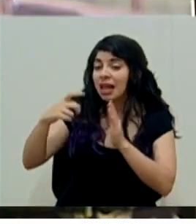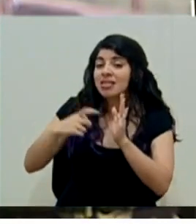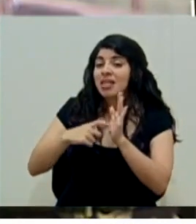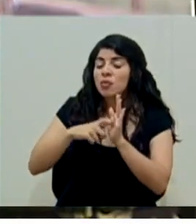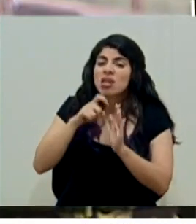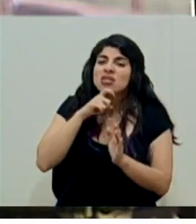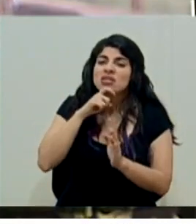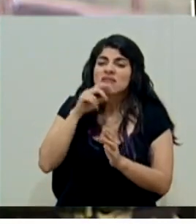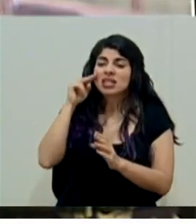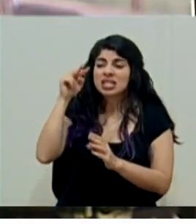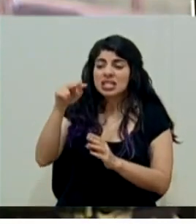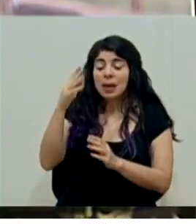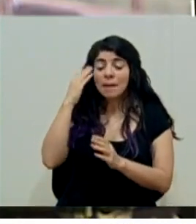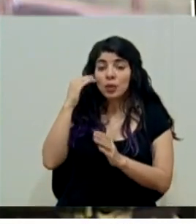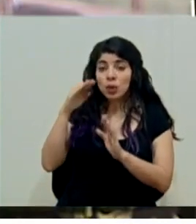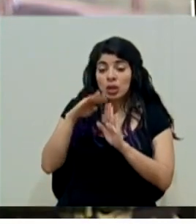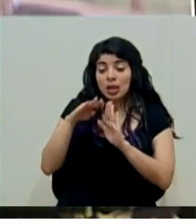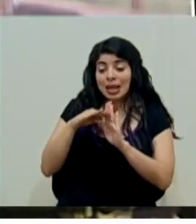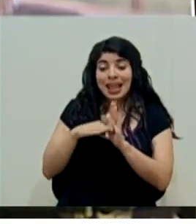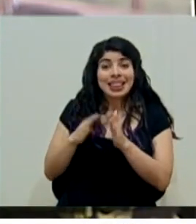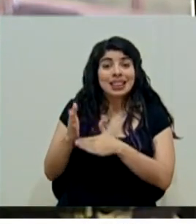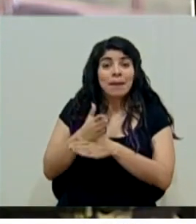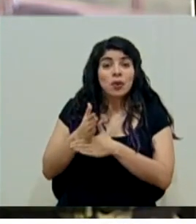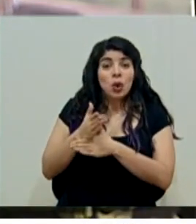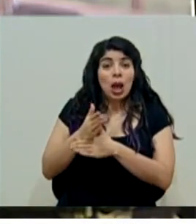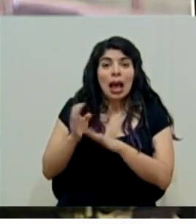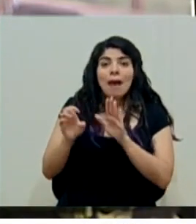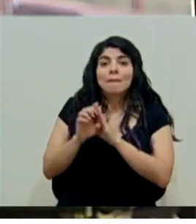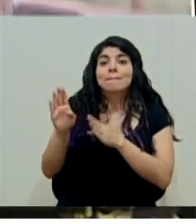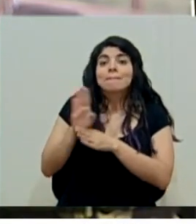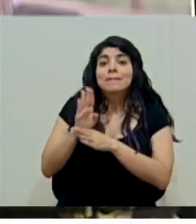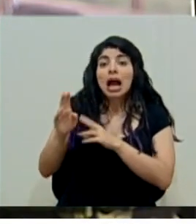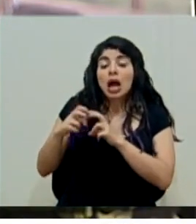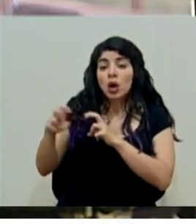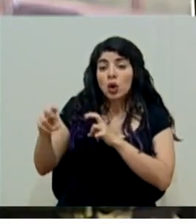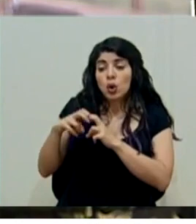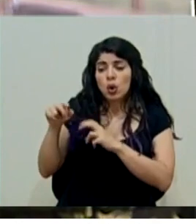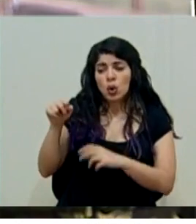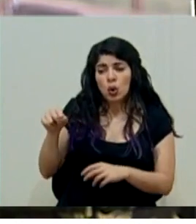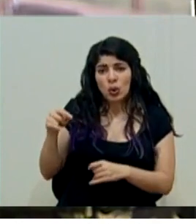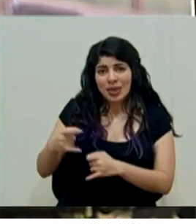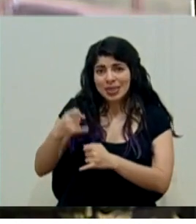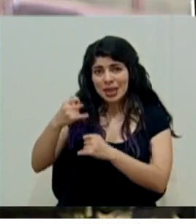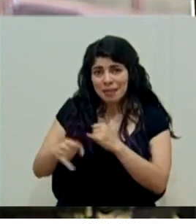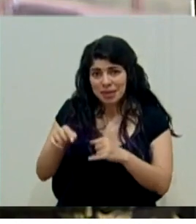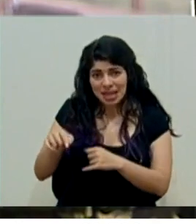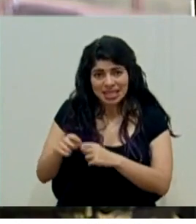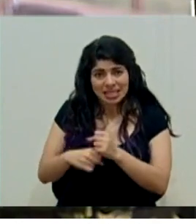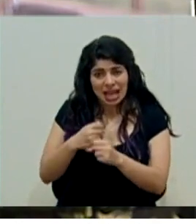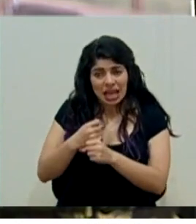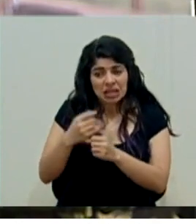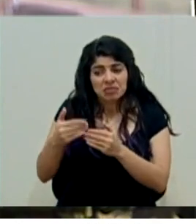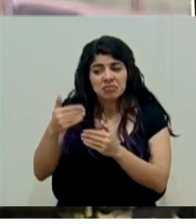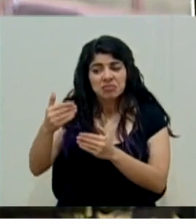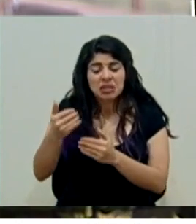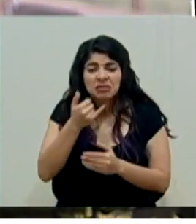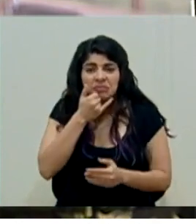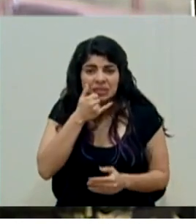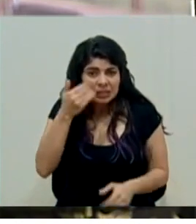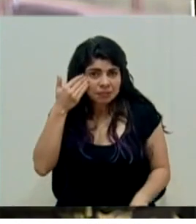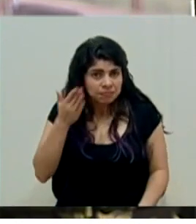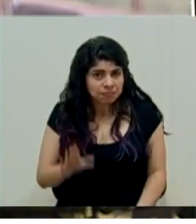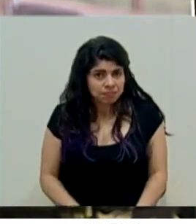temporales que generan más ingresos, en este caso las transacciones bancarias, por ejemplo, terminan en ese año. No sabemos qué puede pasar más